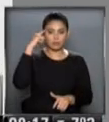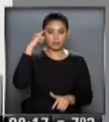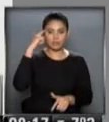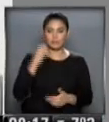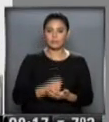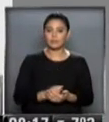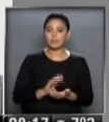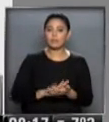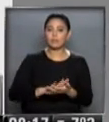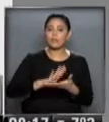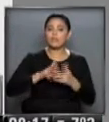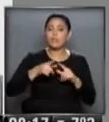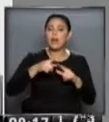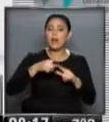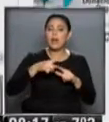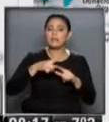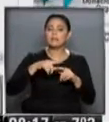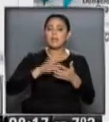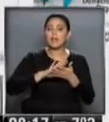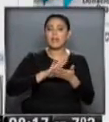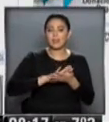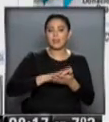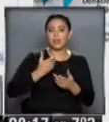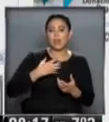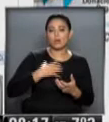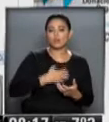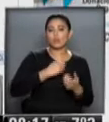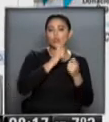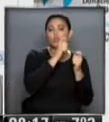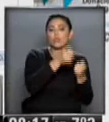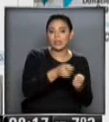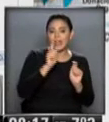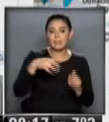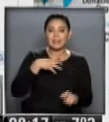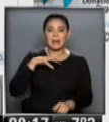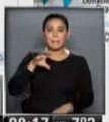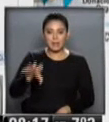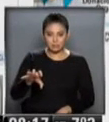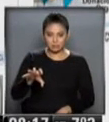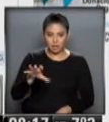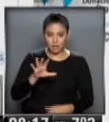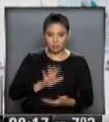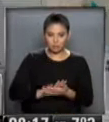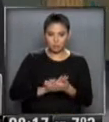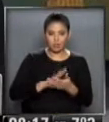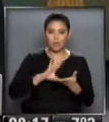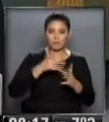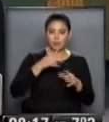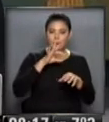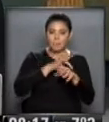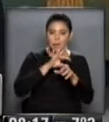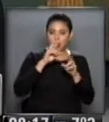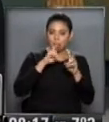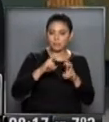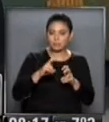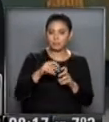partes técnicas que tienen que ver con la donación y con con los trasplantes la parte técnica médica en